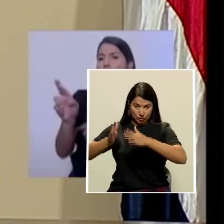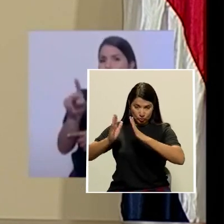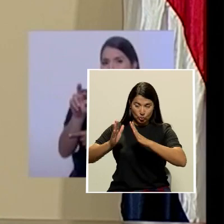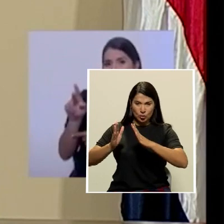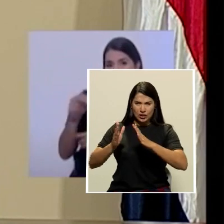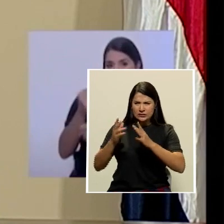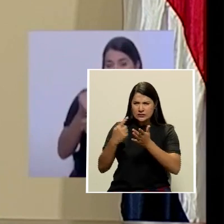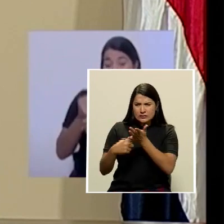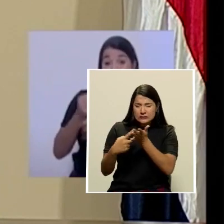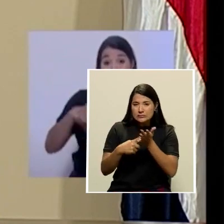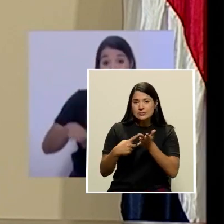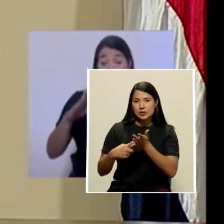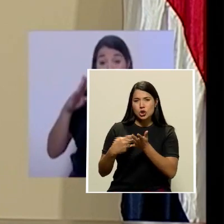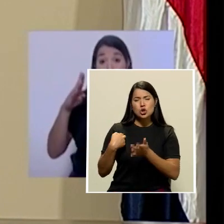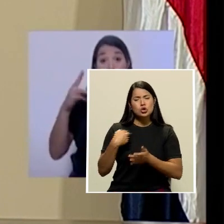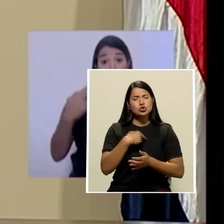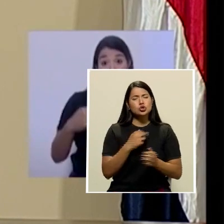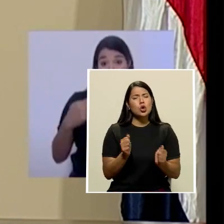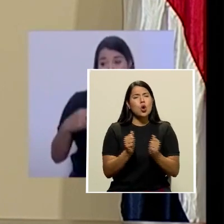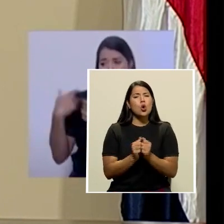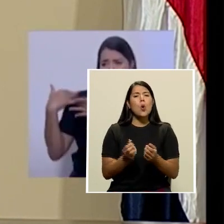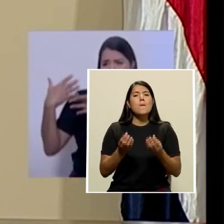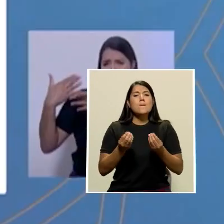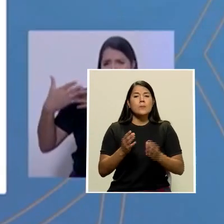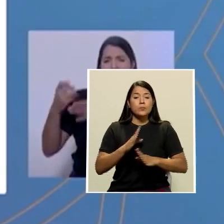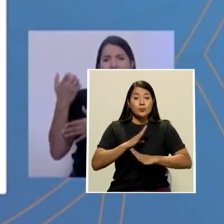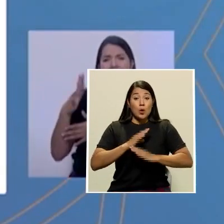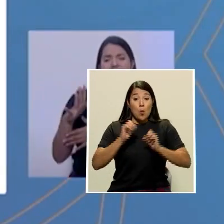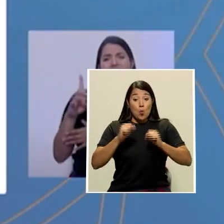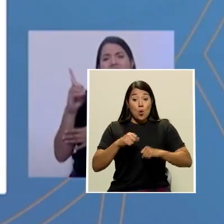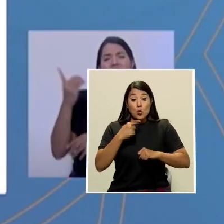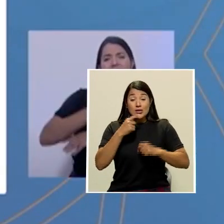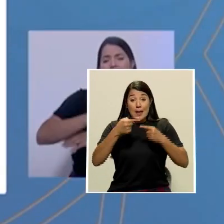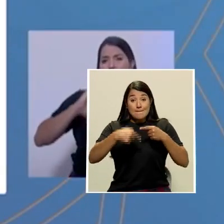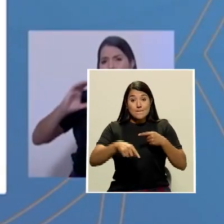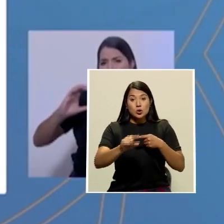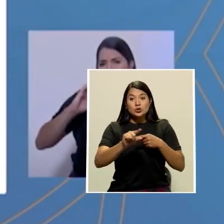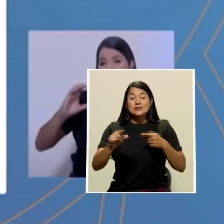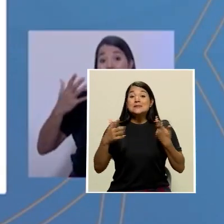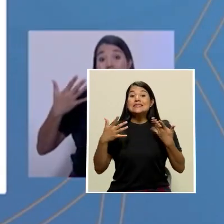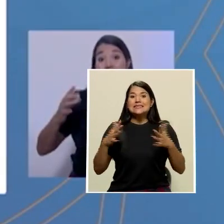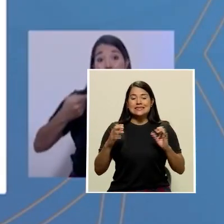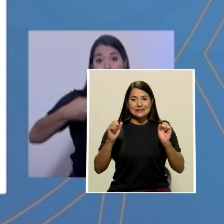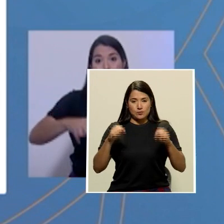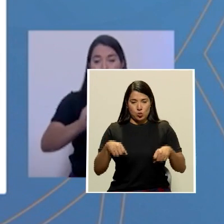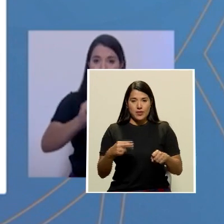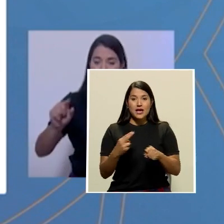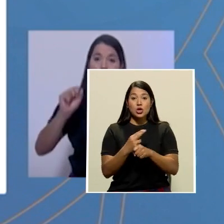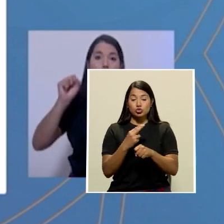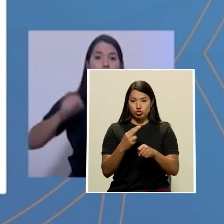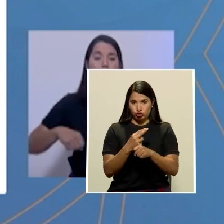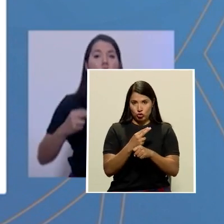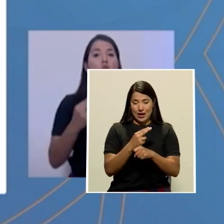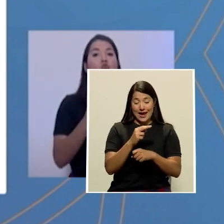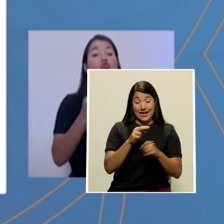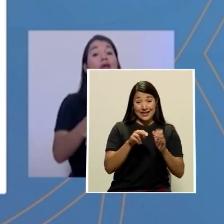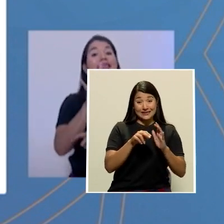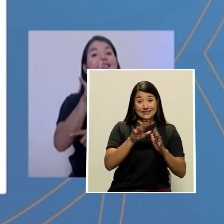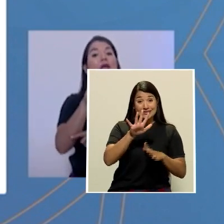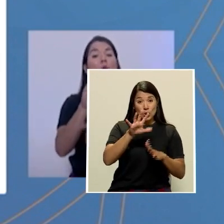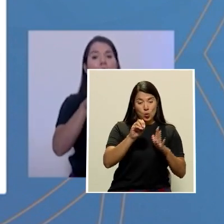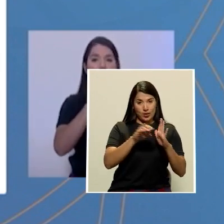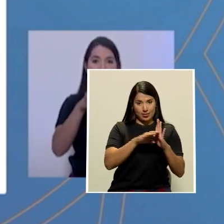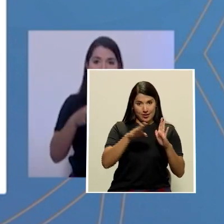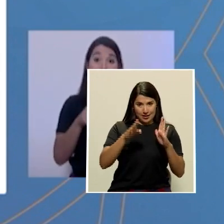mucha satisfacción les podemos decir que a partir de la próxima semana ya se van a poder utilizar inicialmente 50 de estas